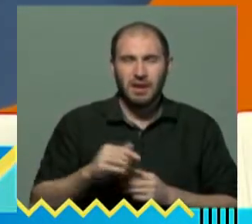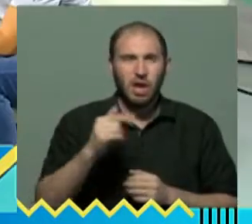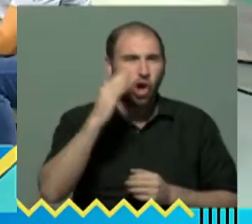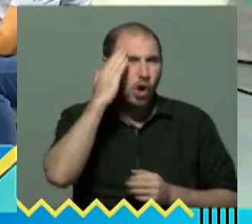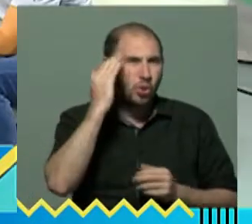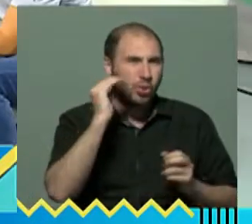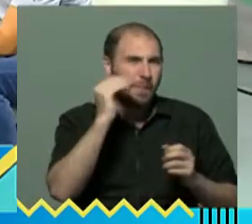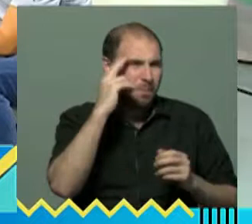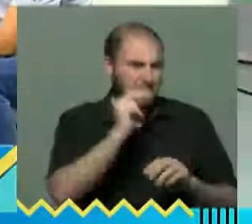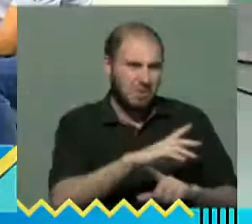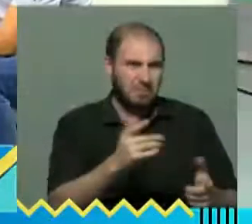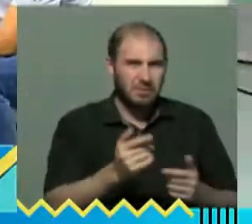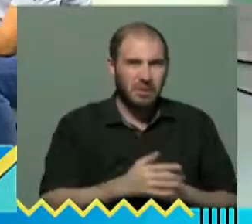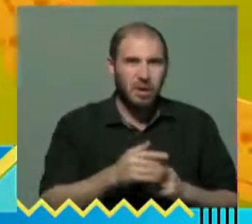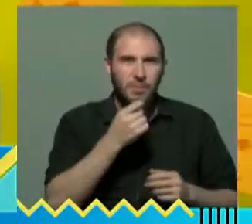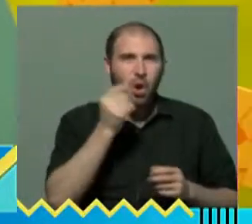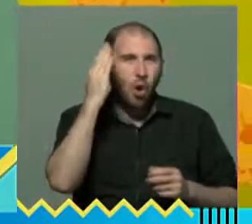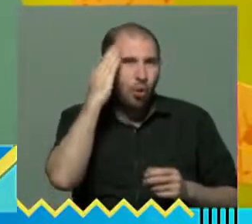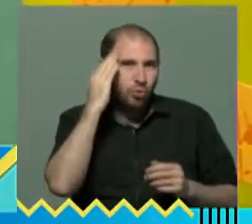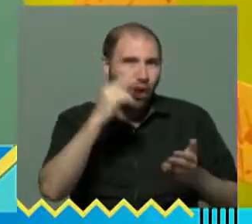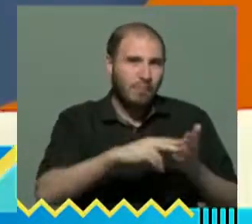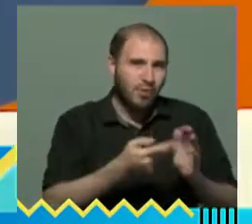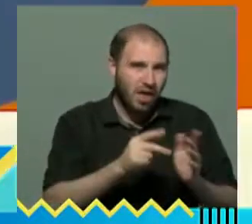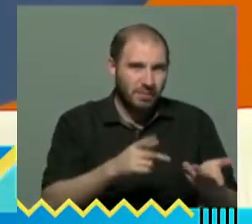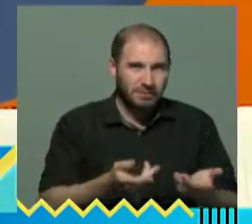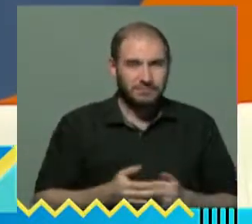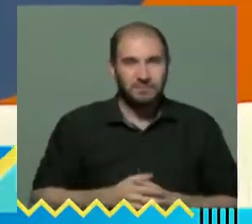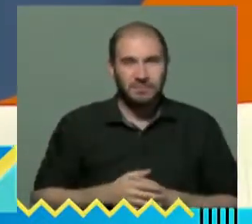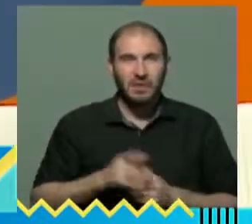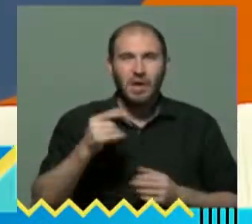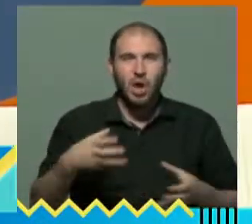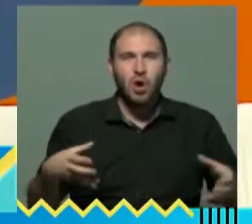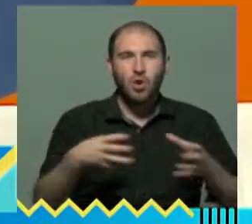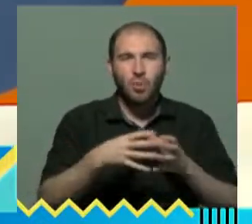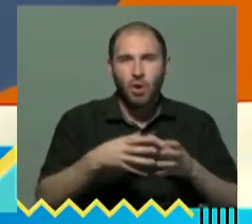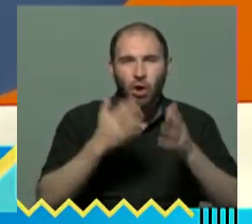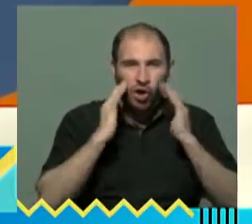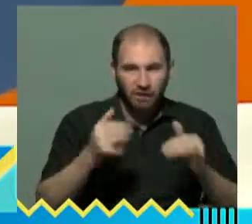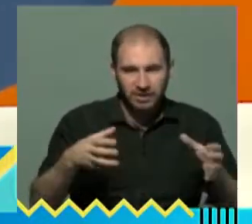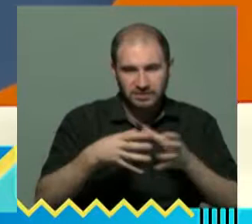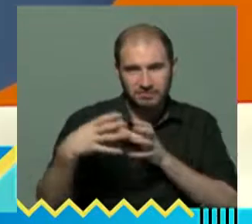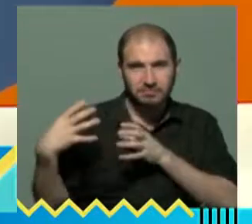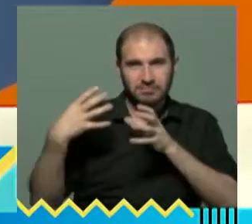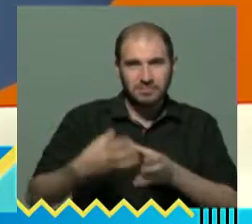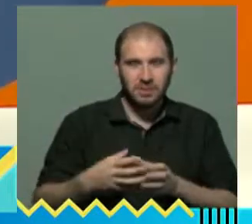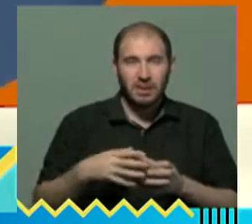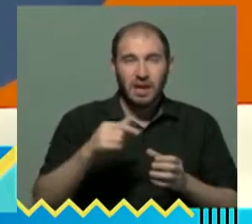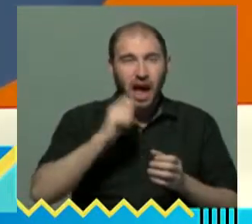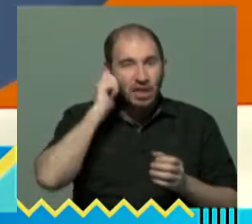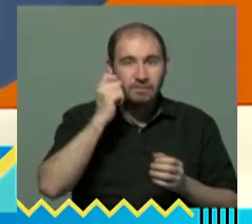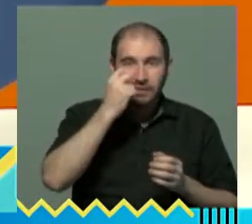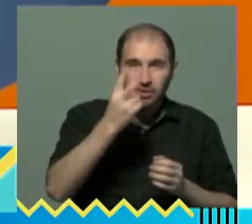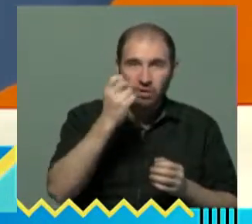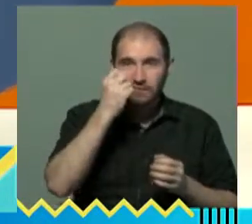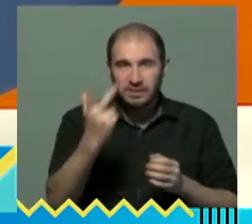no es un problema tampoco. Ojo ahí con decir que la cultura es un problema. A ver, hay una generación de chicos. Hoy en día hay chicos que tienen 22,